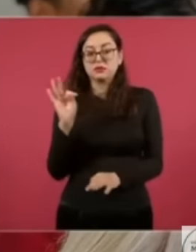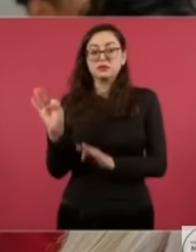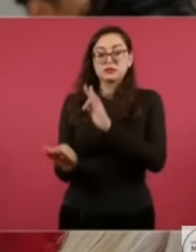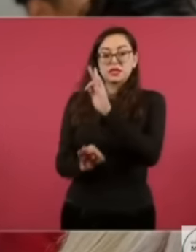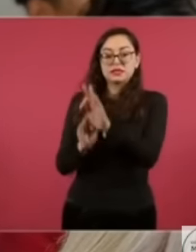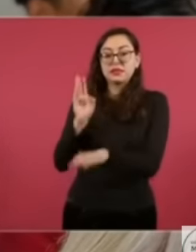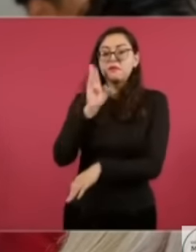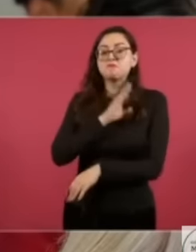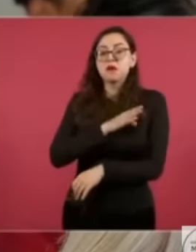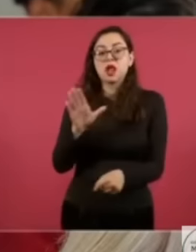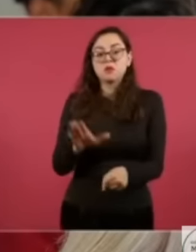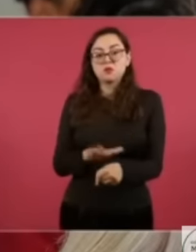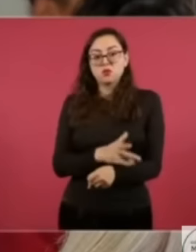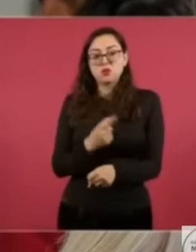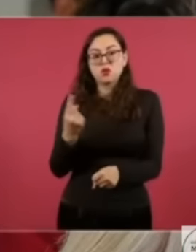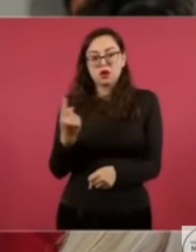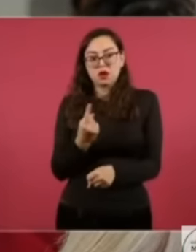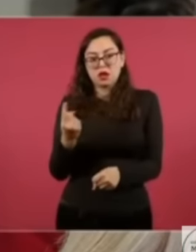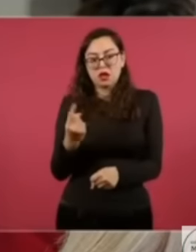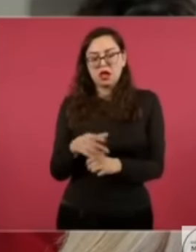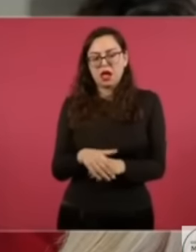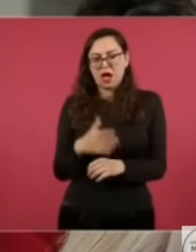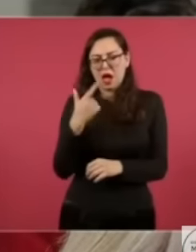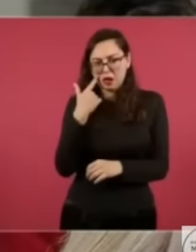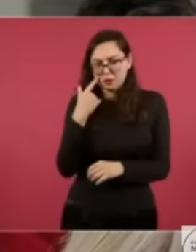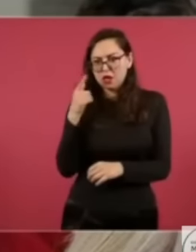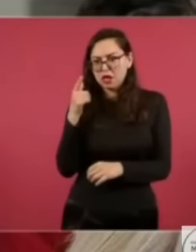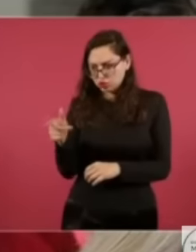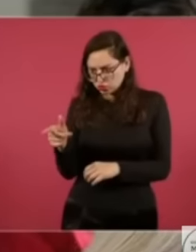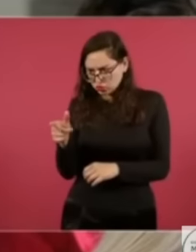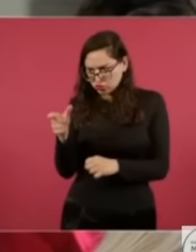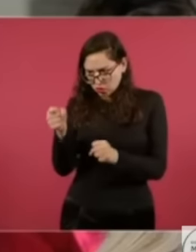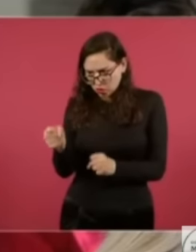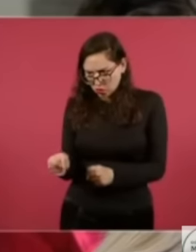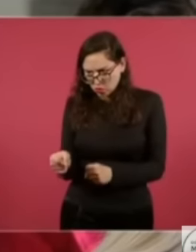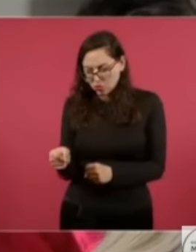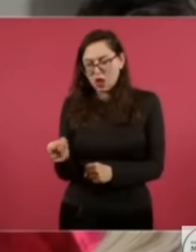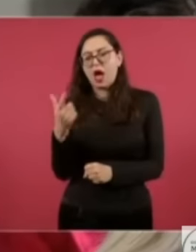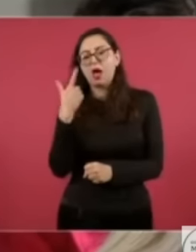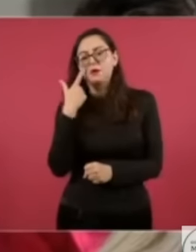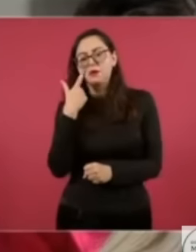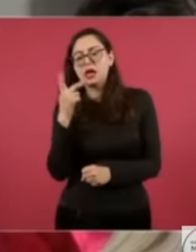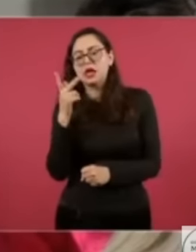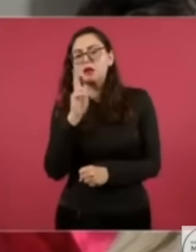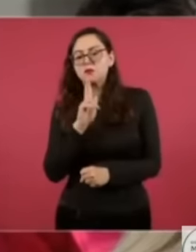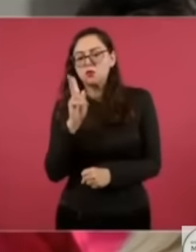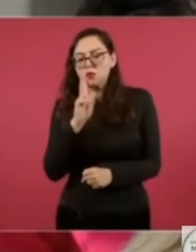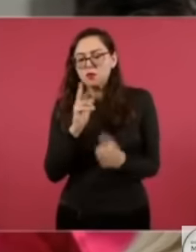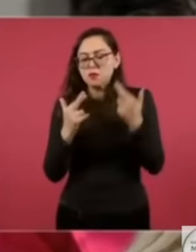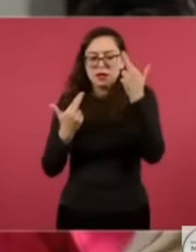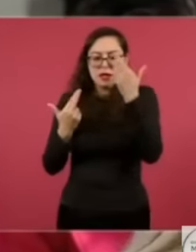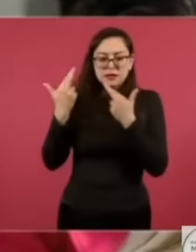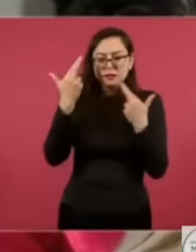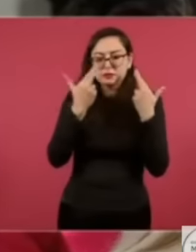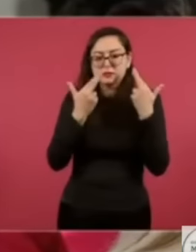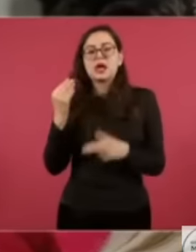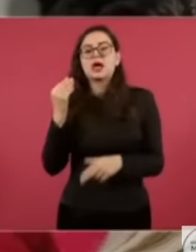no le dicen, a ver, ¿tú estás seguro de lo que estás diciendo aquí? Bueno, vamos a analizarlo, a ver, tu